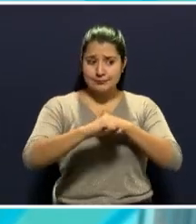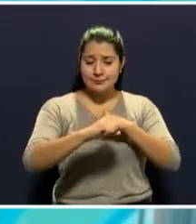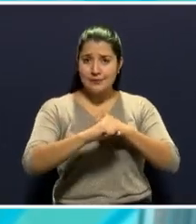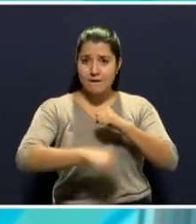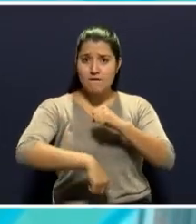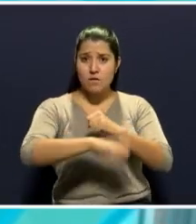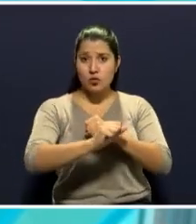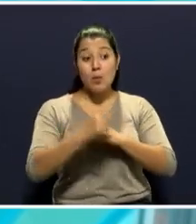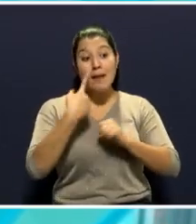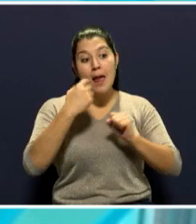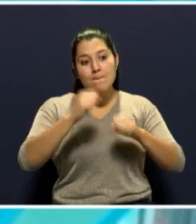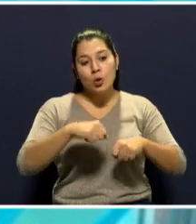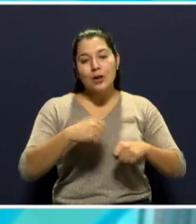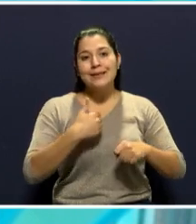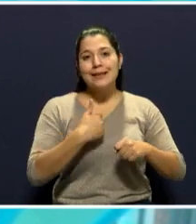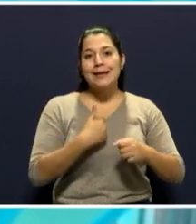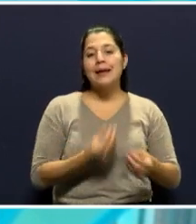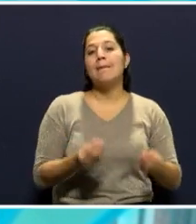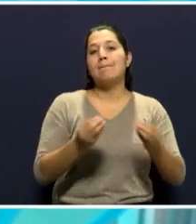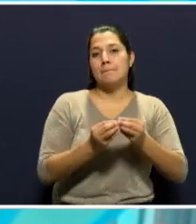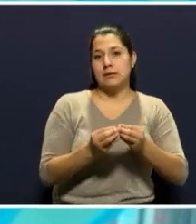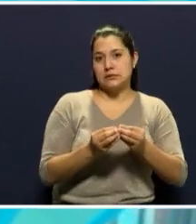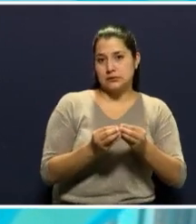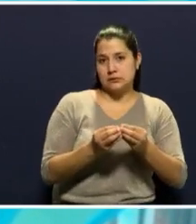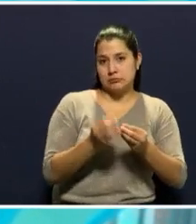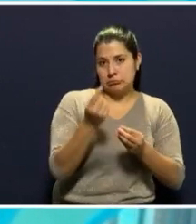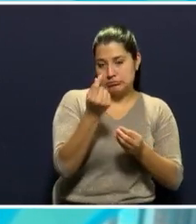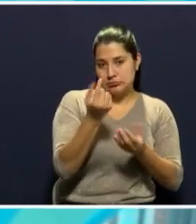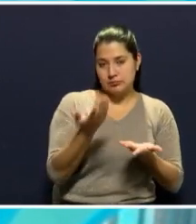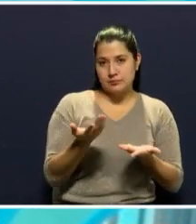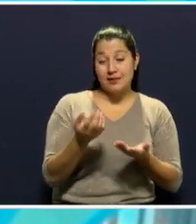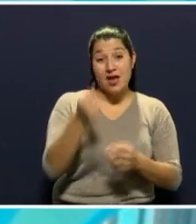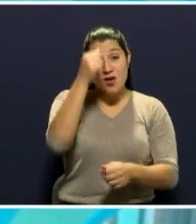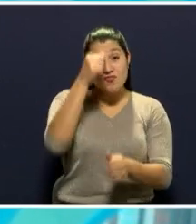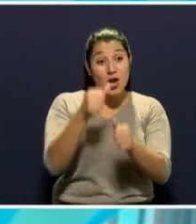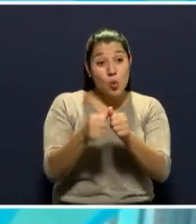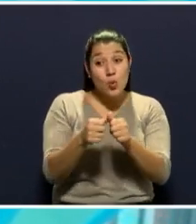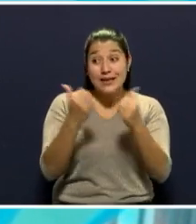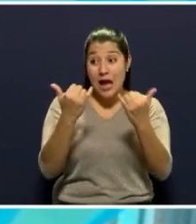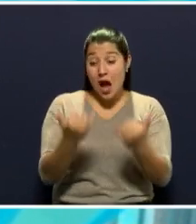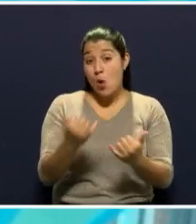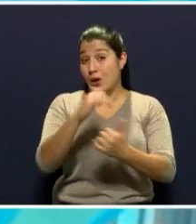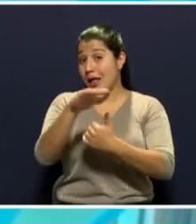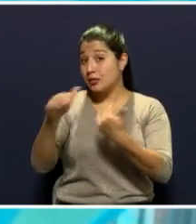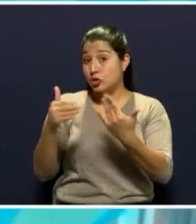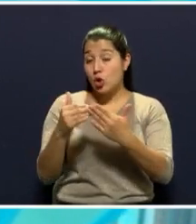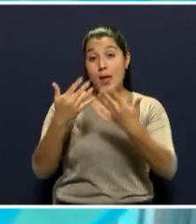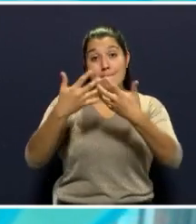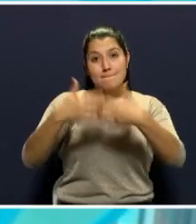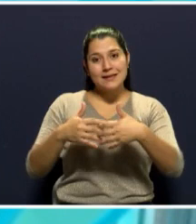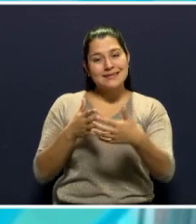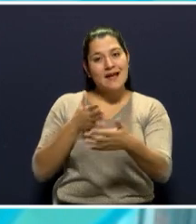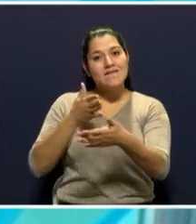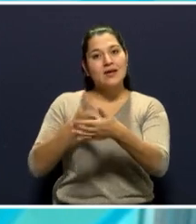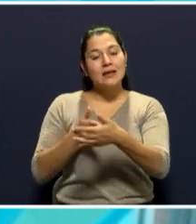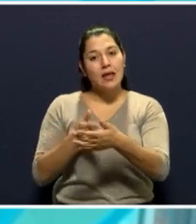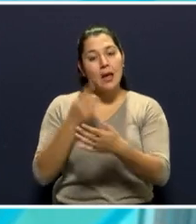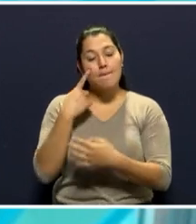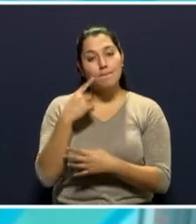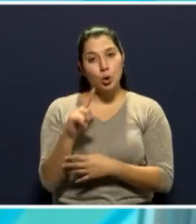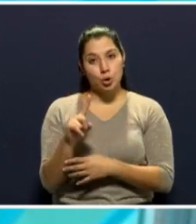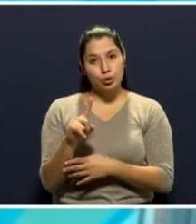recordar que aunque todas las empresas se han visto afectadas por el